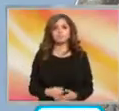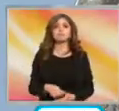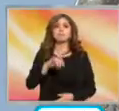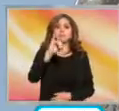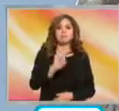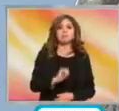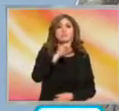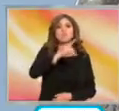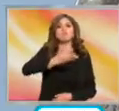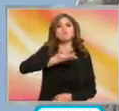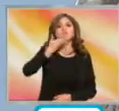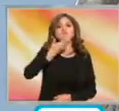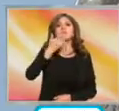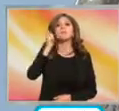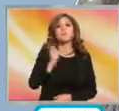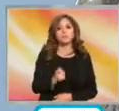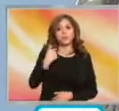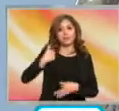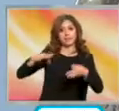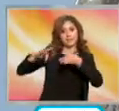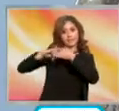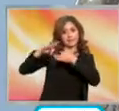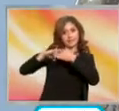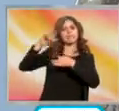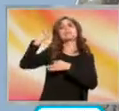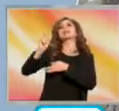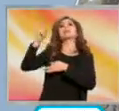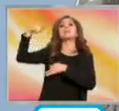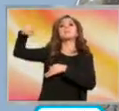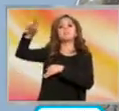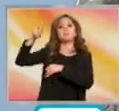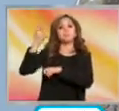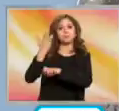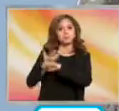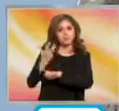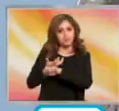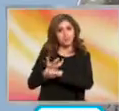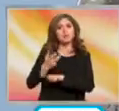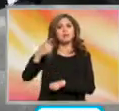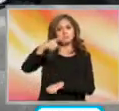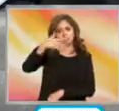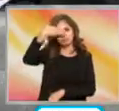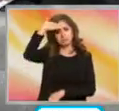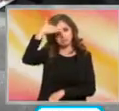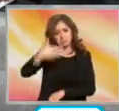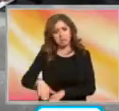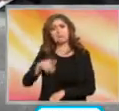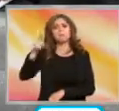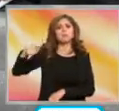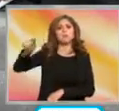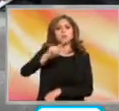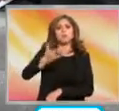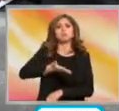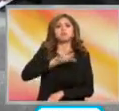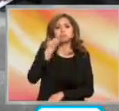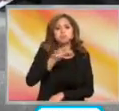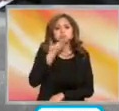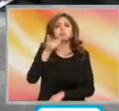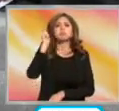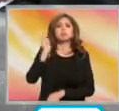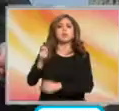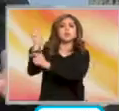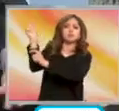recurrente porque tenemos a nuestro vecino del norte y podemos ver que todos ellos están acostumbrados a salir con las